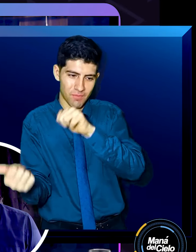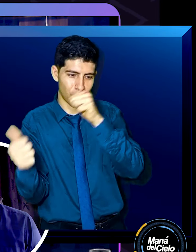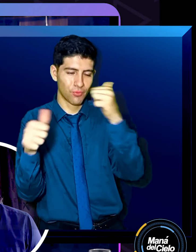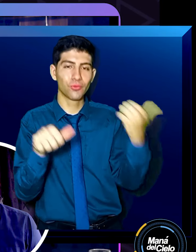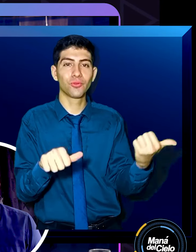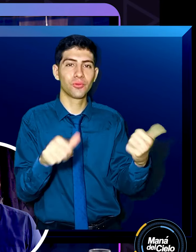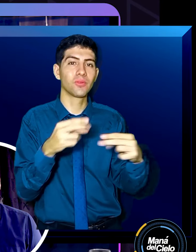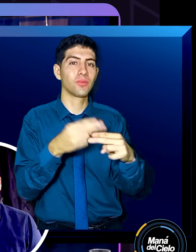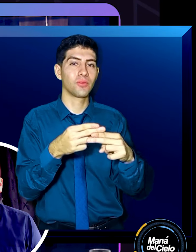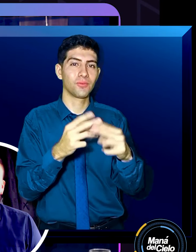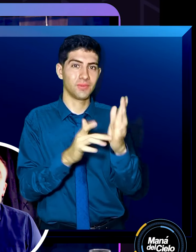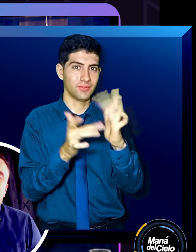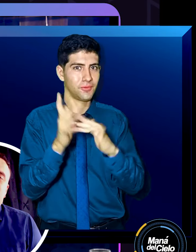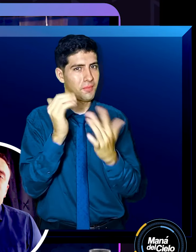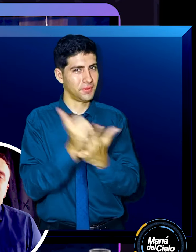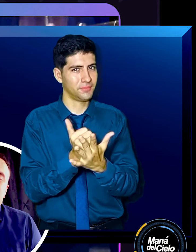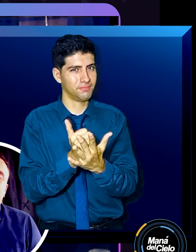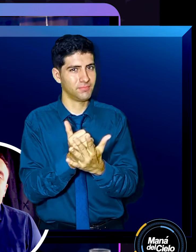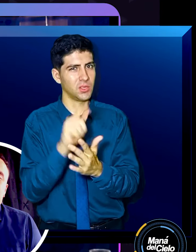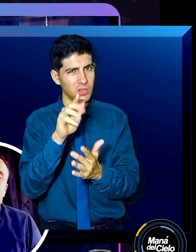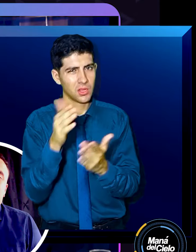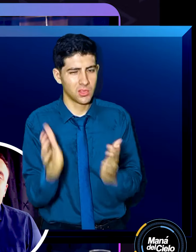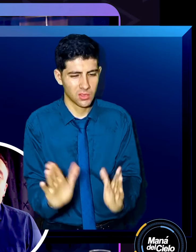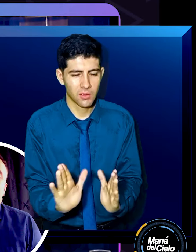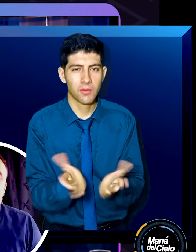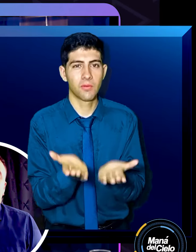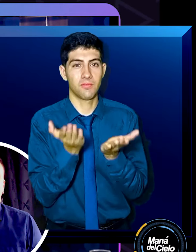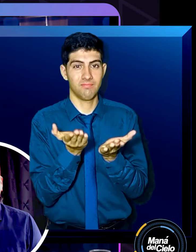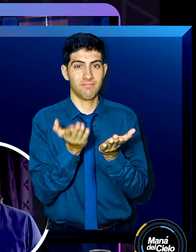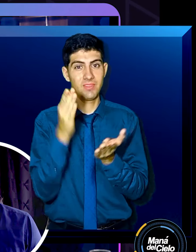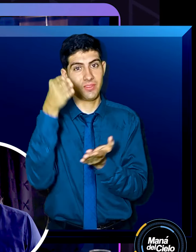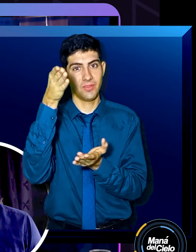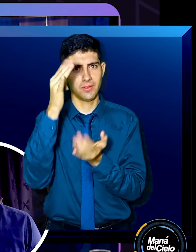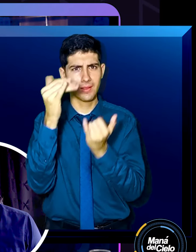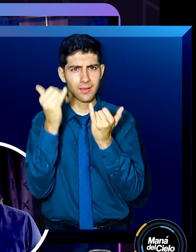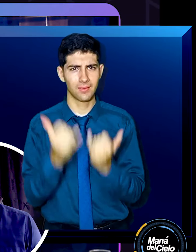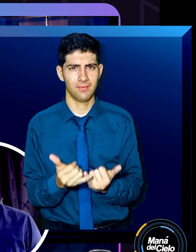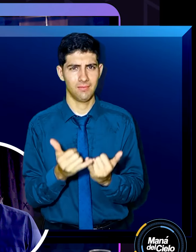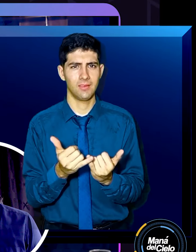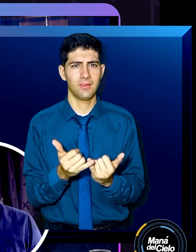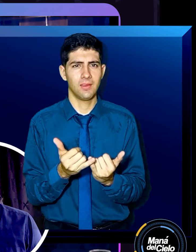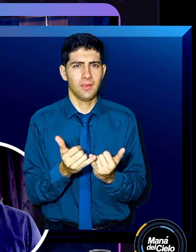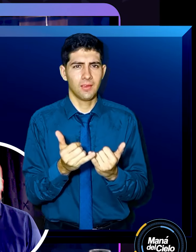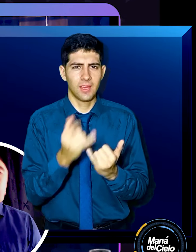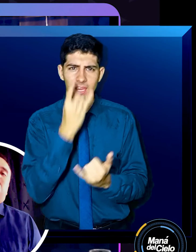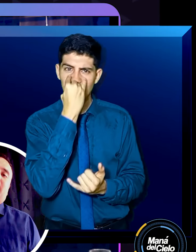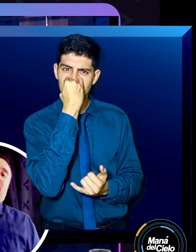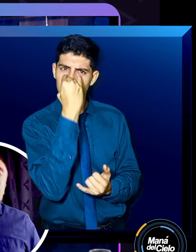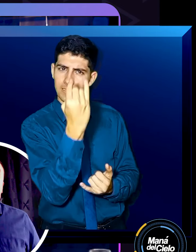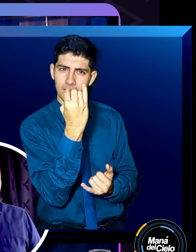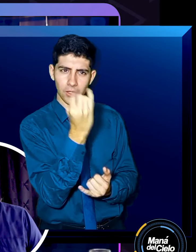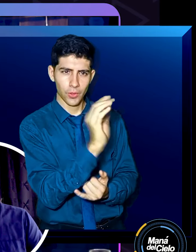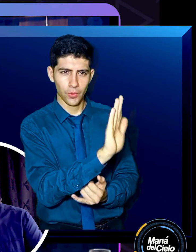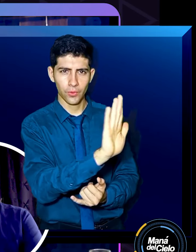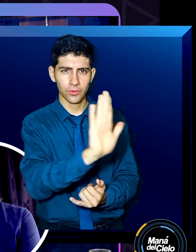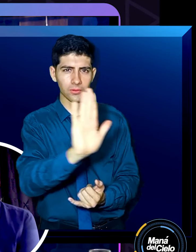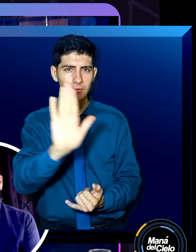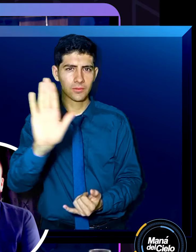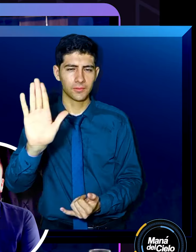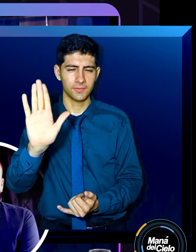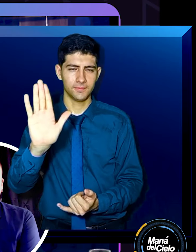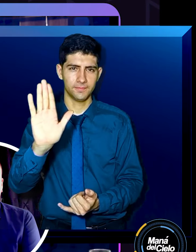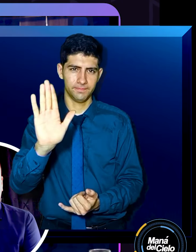Esta mañana Dios está aquí. Y Dios está aquí interesado en todos los que estamos